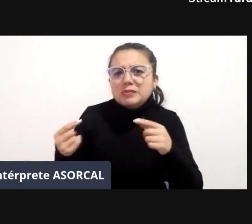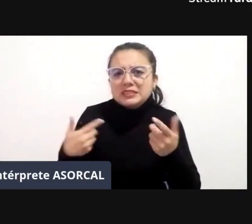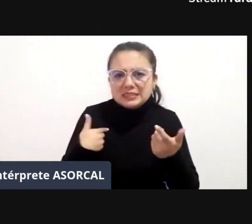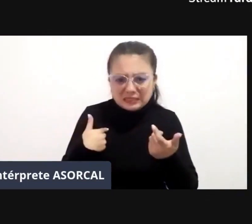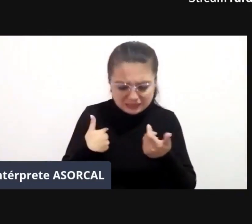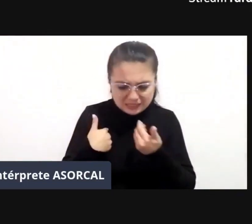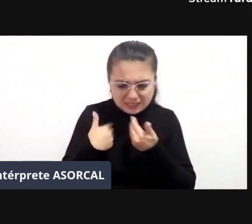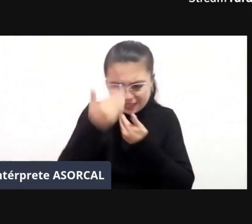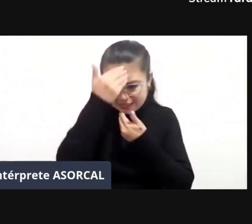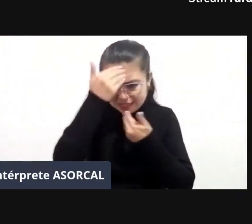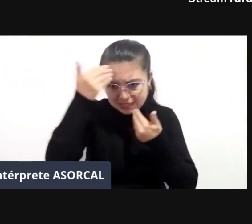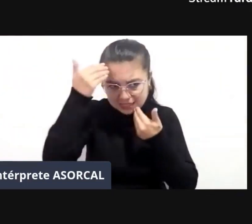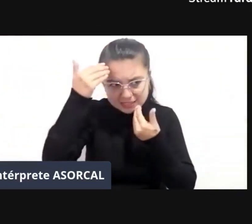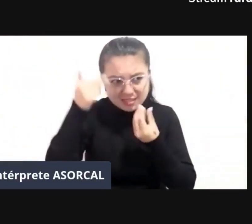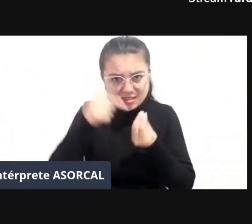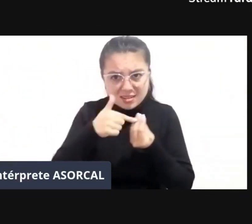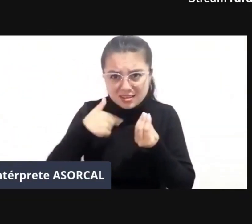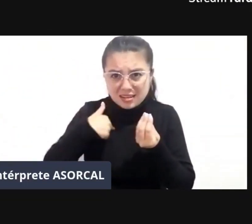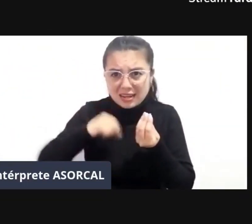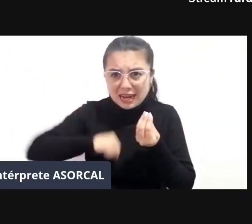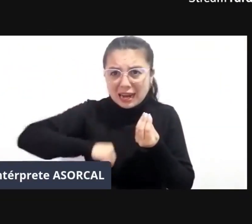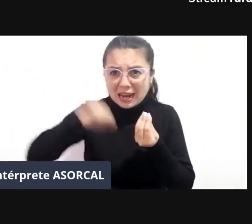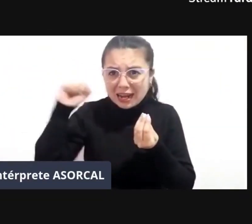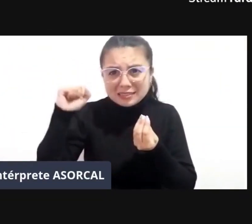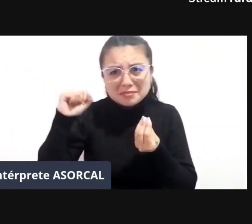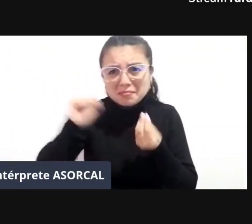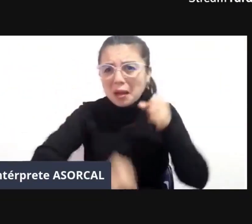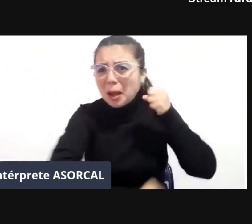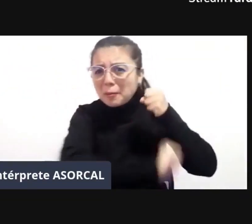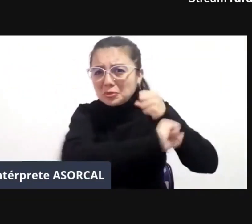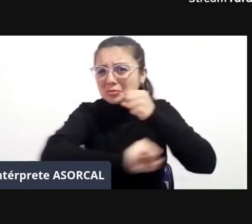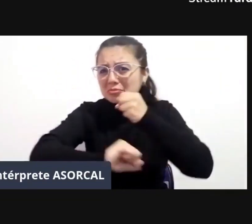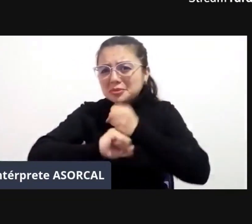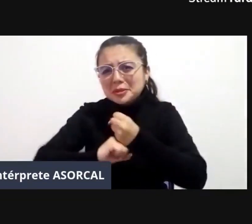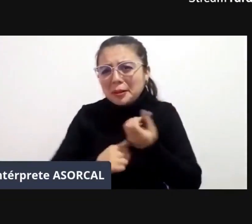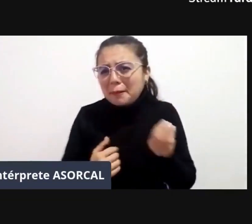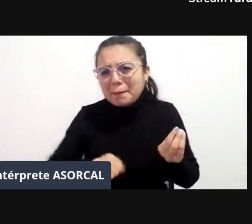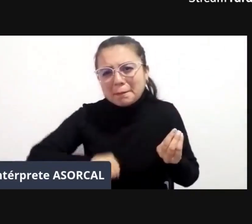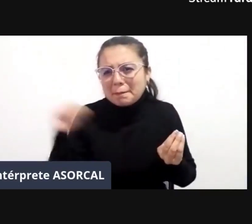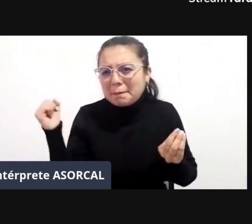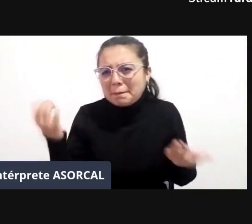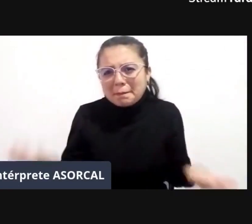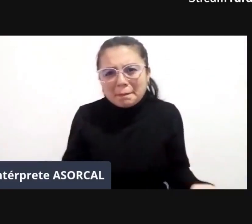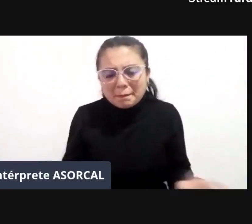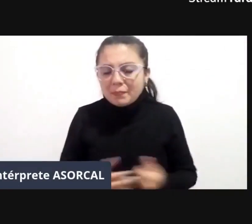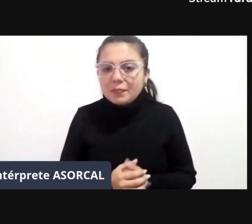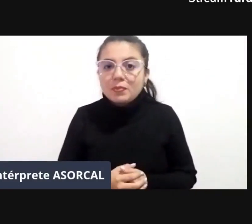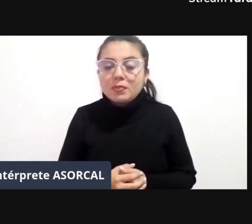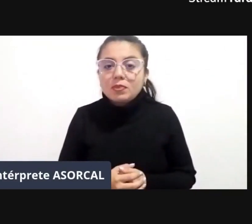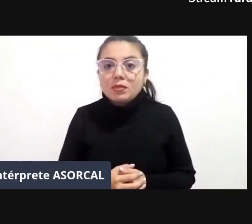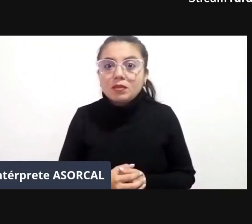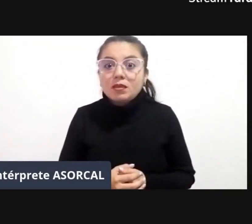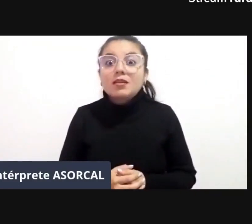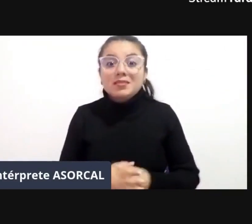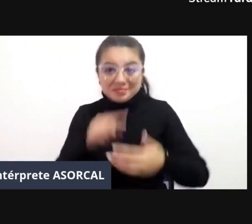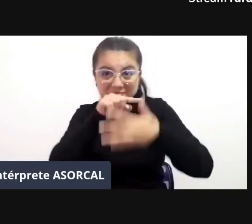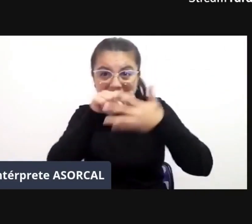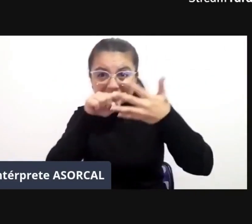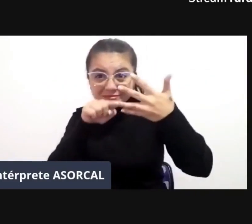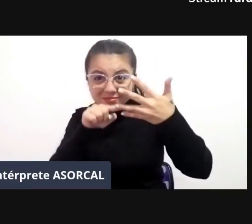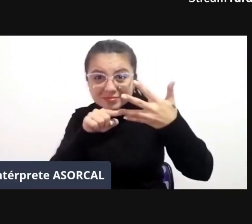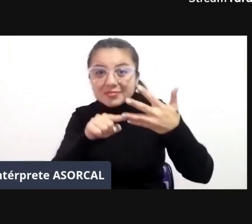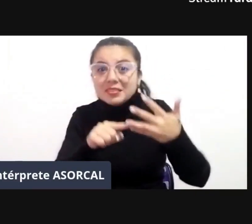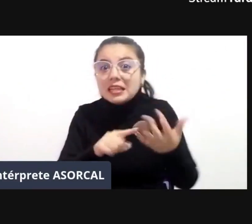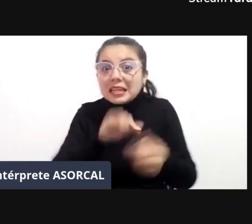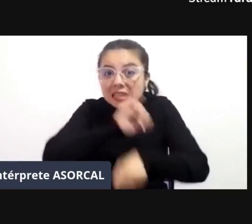ganadora por más que tuviese apoyos externos. La Iglesia Católica se encontró por primera vez en su historia frente a un riquísimo